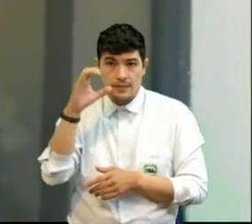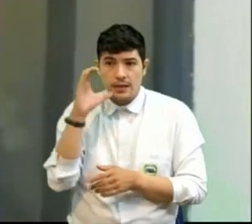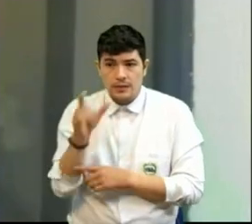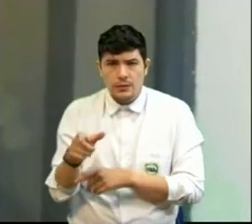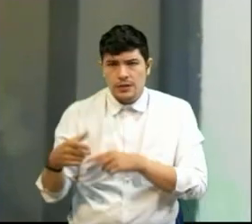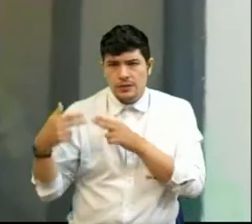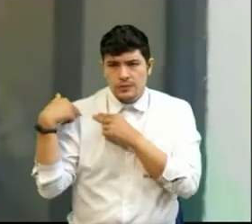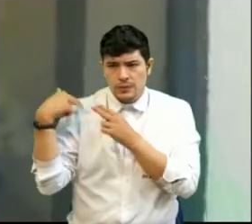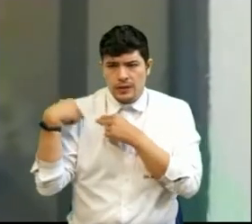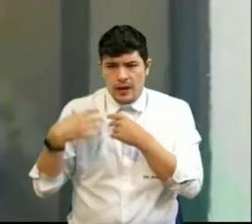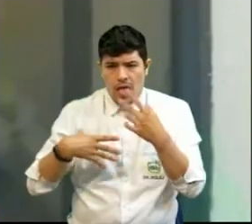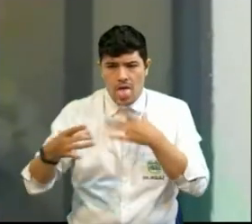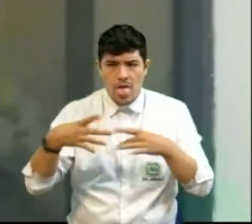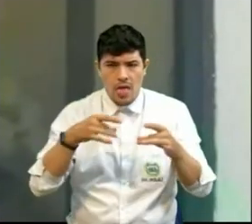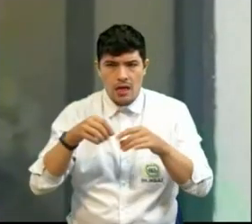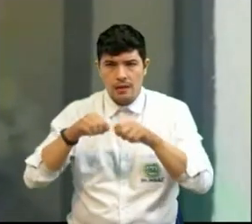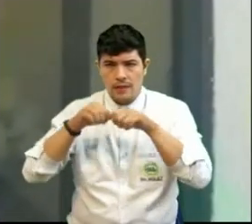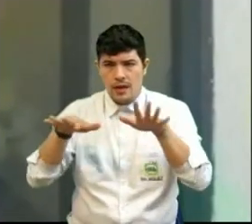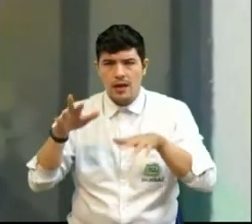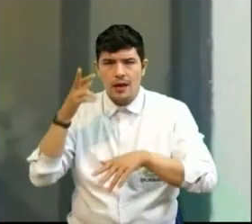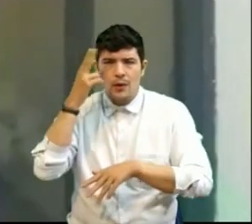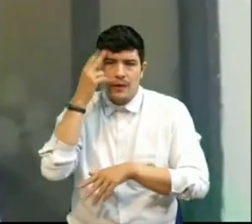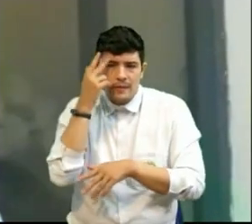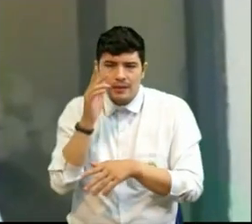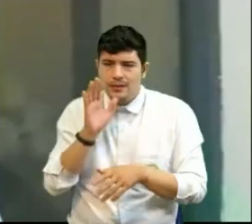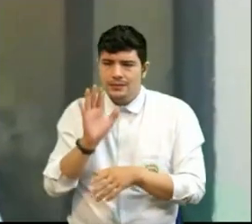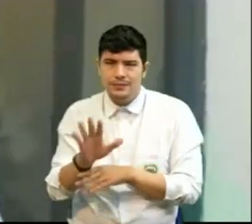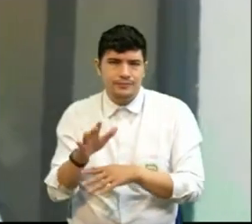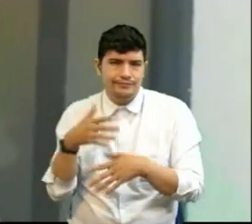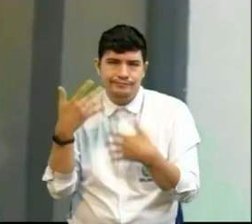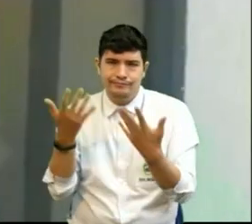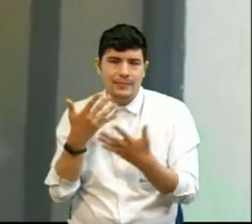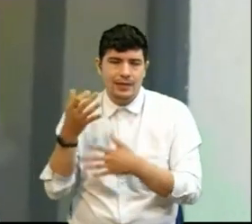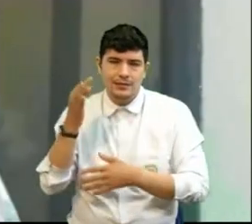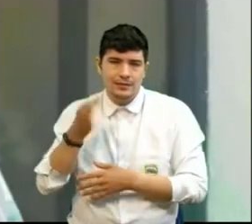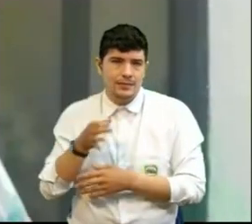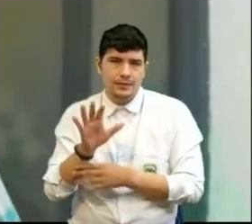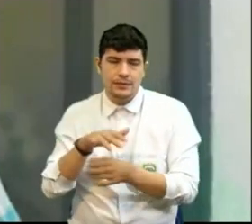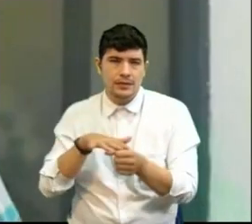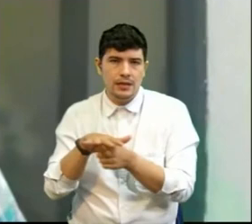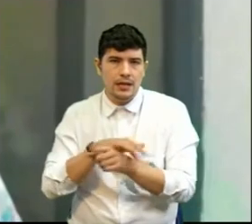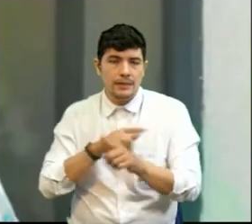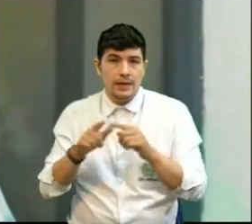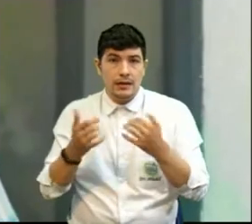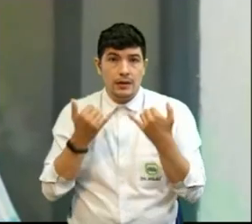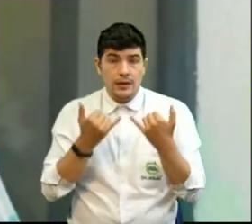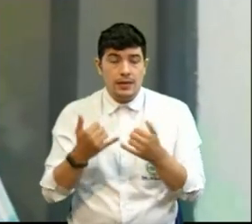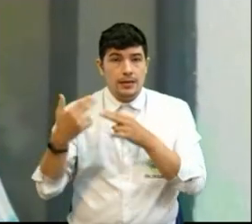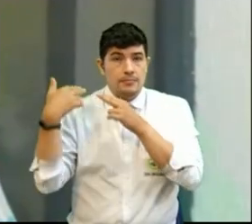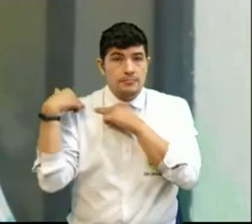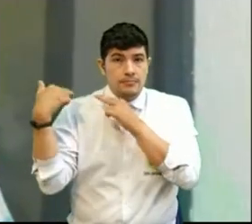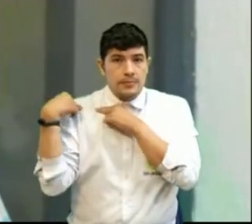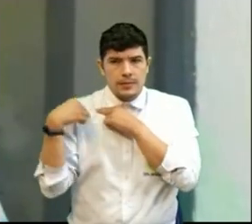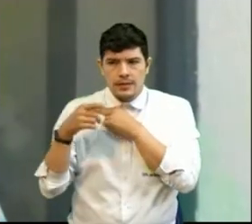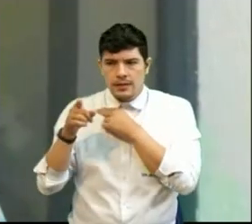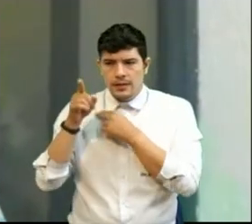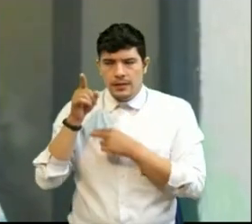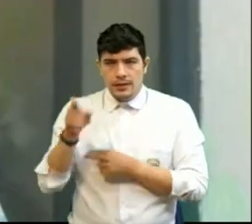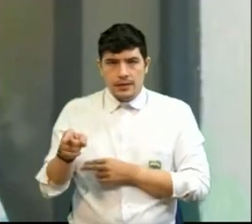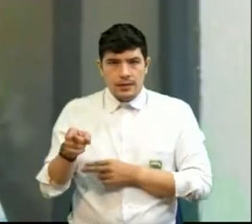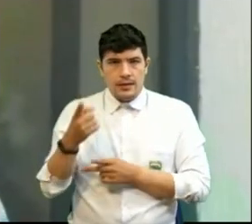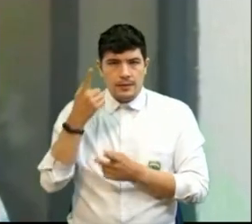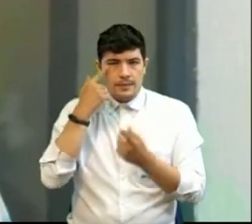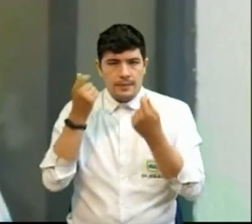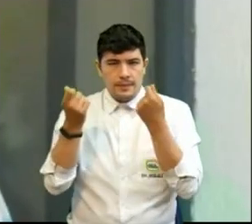de la llegada del virus, pues obviamente era algo que inevitablemente iba a pasar. Lo que sí es responsable es que no ha tenido un